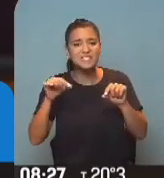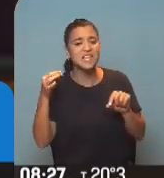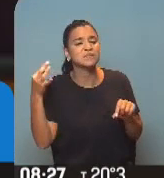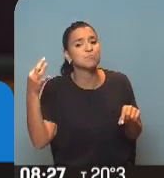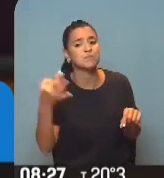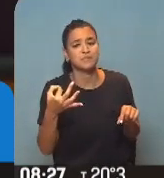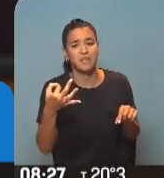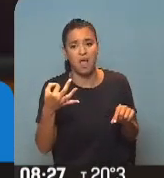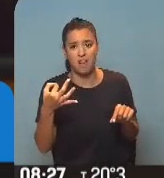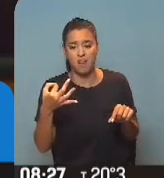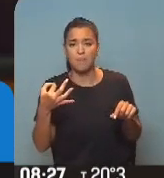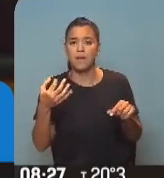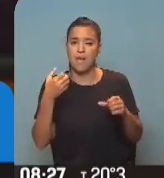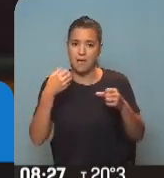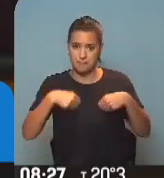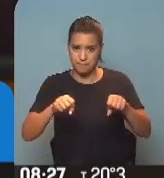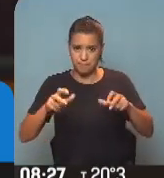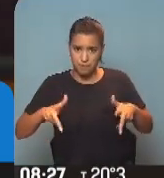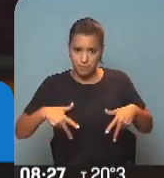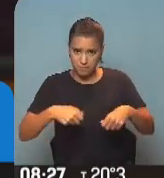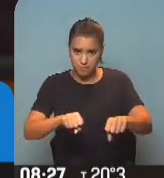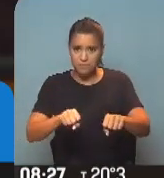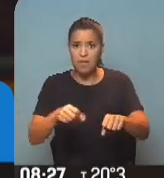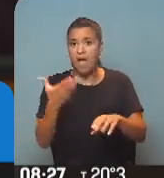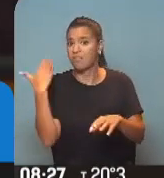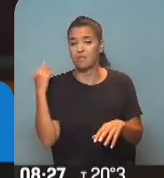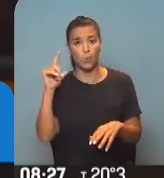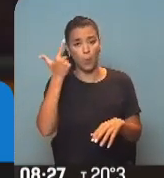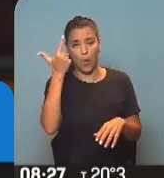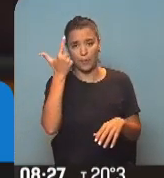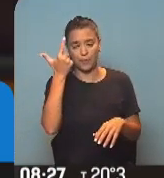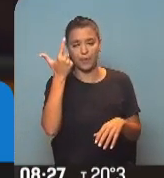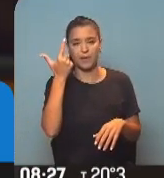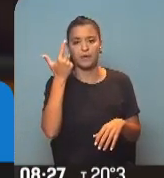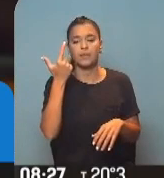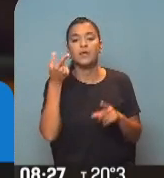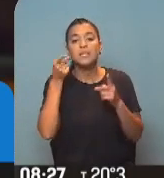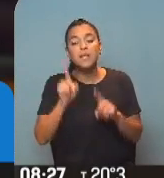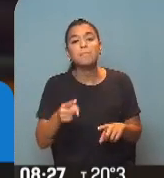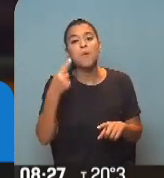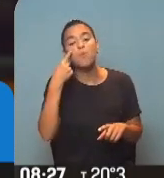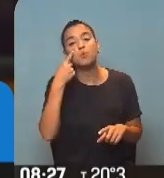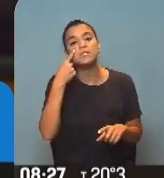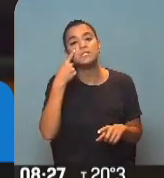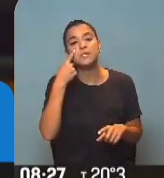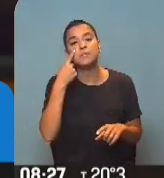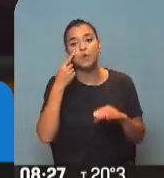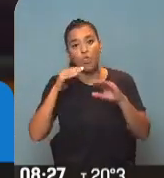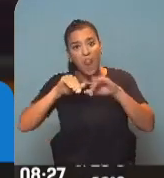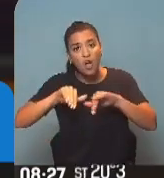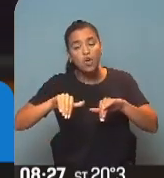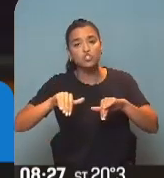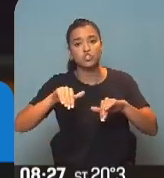el manejo de estos vehículos que hasta el momento no existía y además a los municipios de la costa atlántica